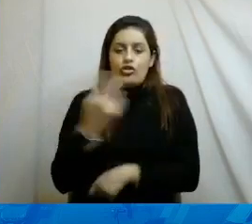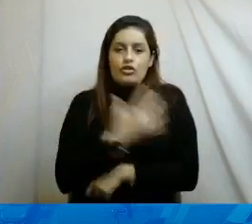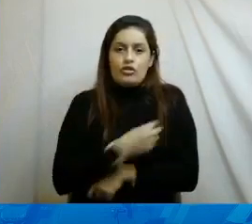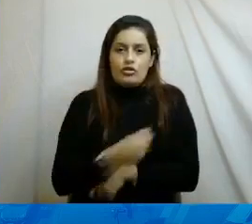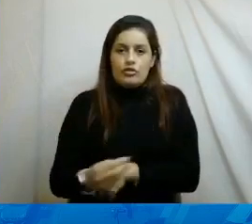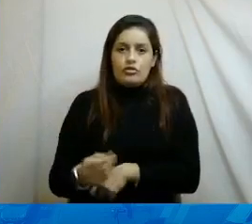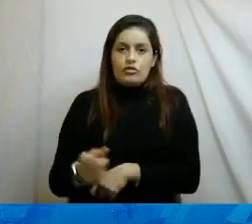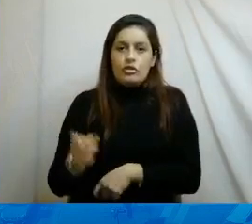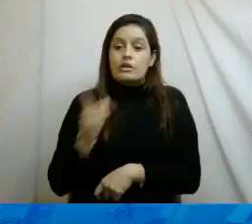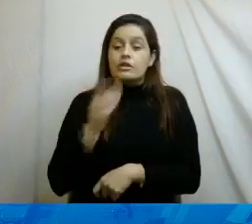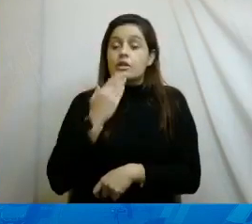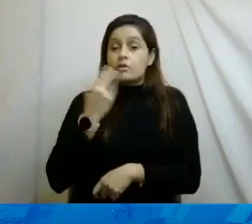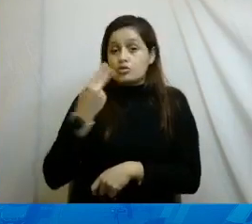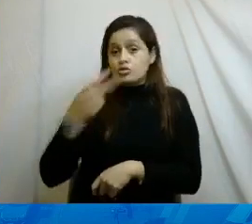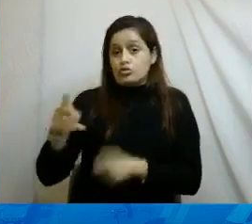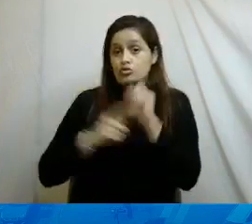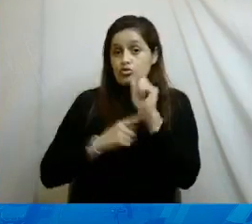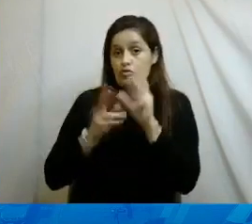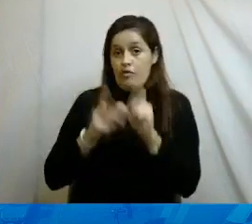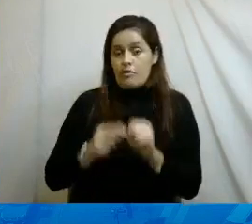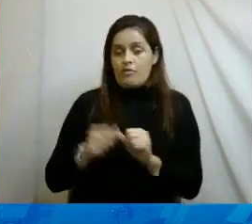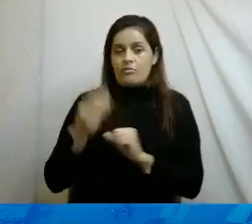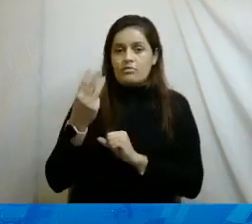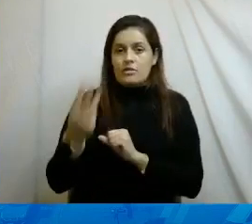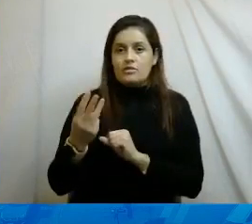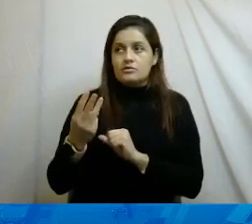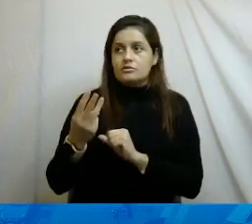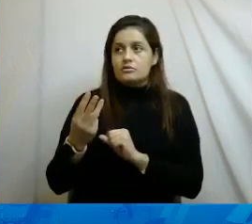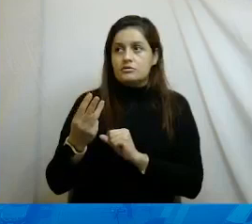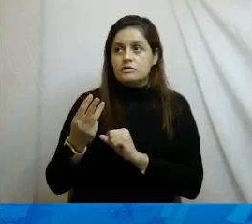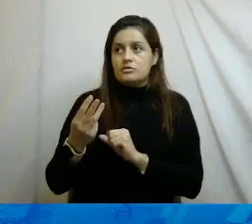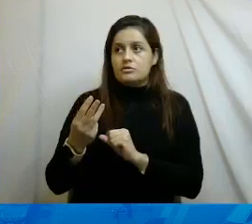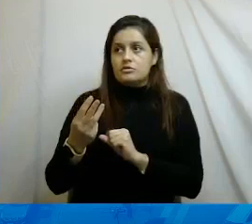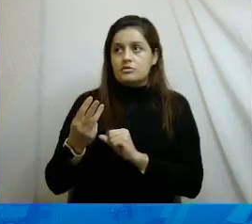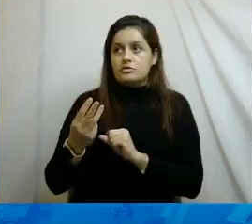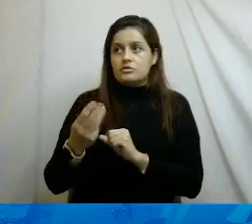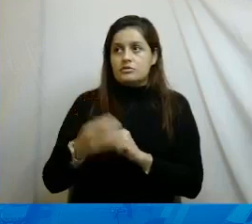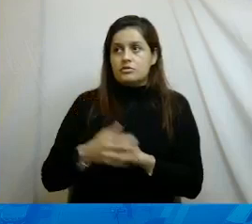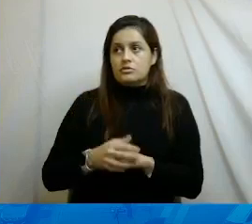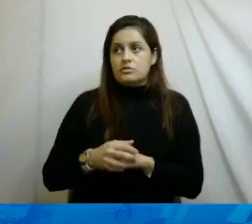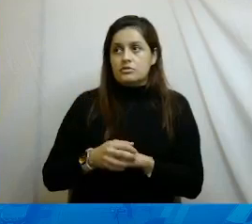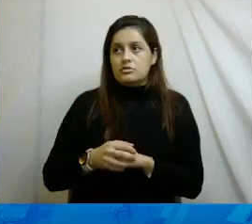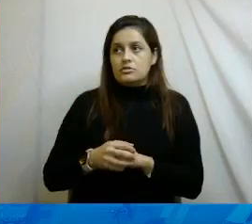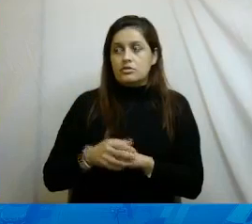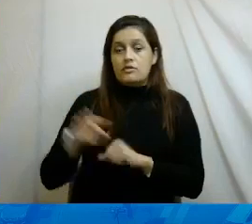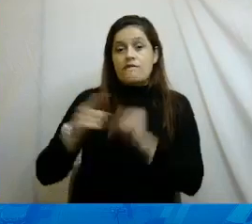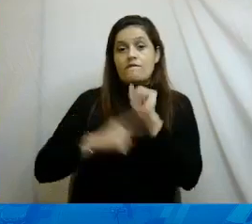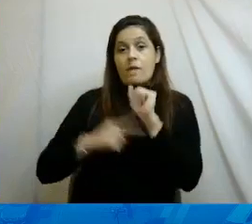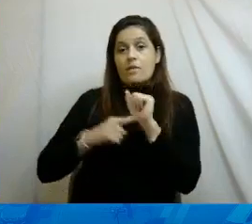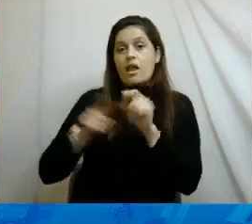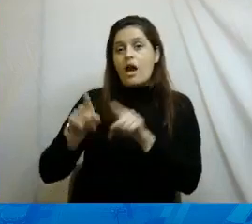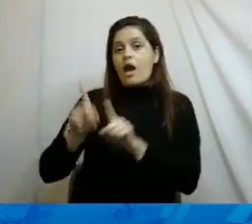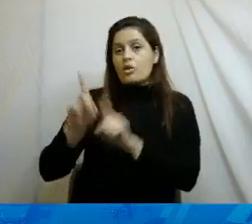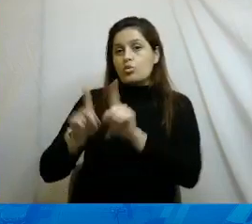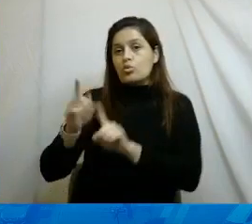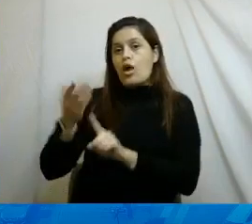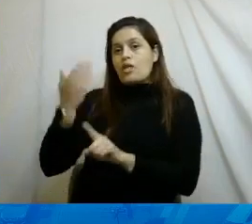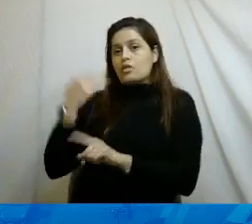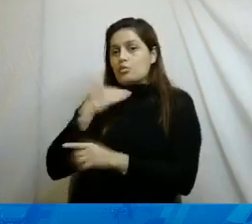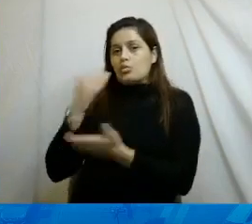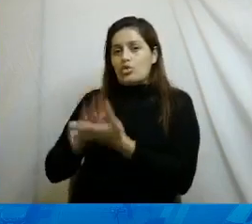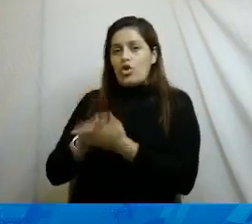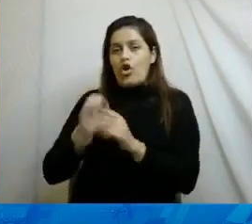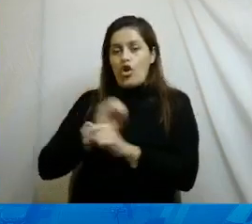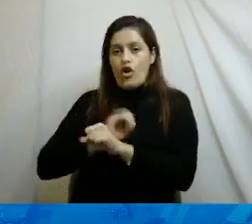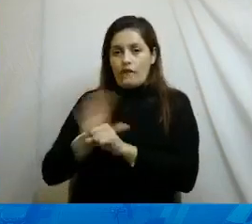ella mantiene a su familia, son 3, y que su tío que vivía con ella falleció el año pasado por COVID. Entonces está en una situación bastante